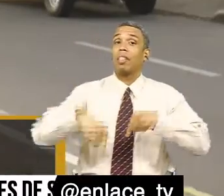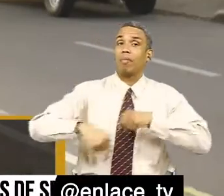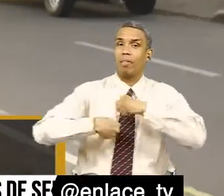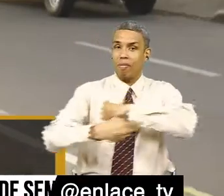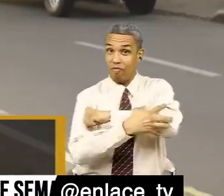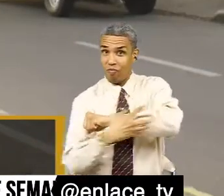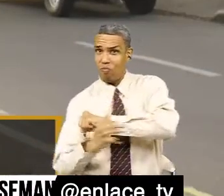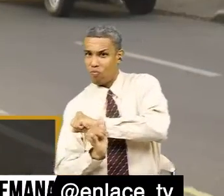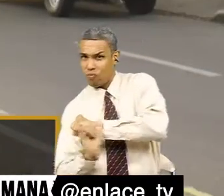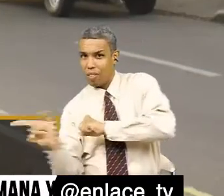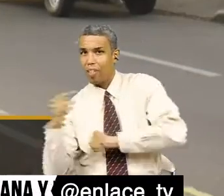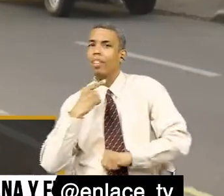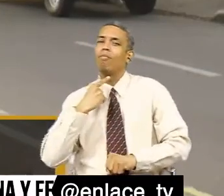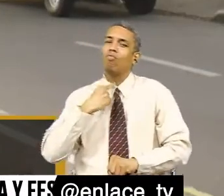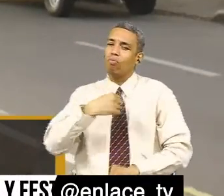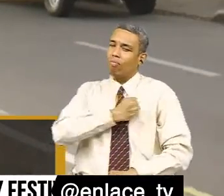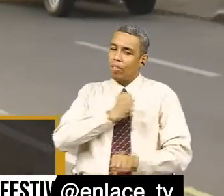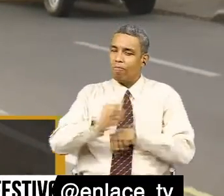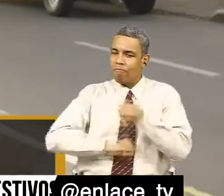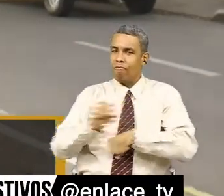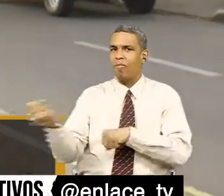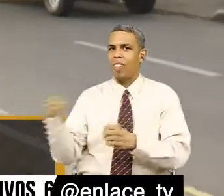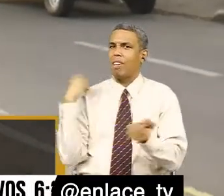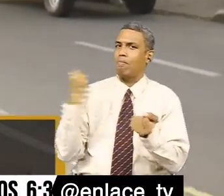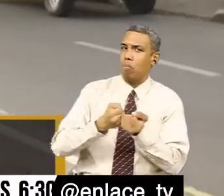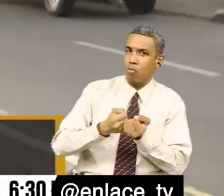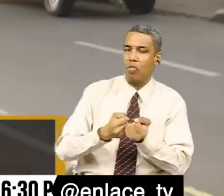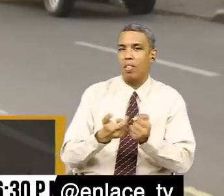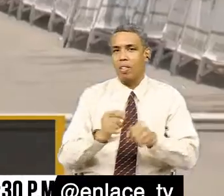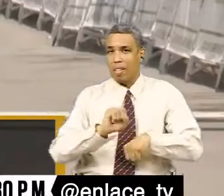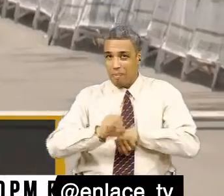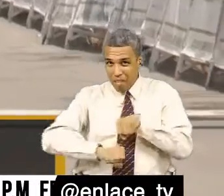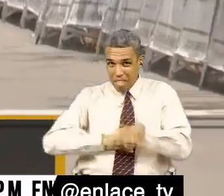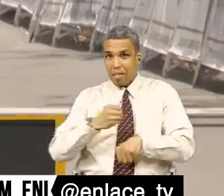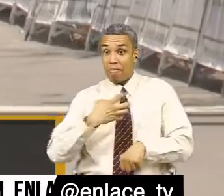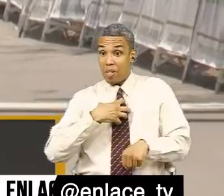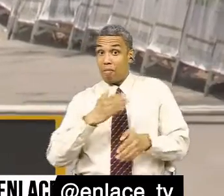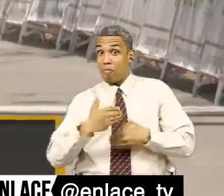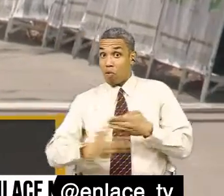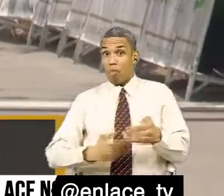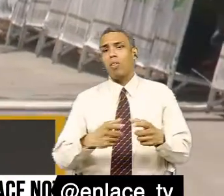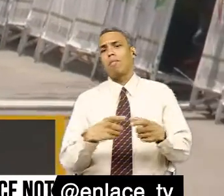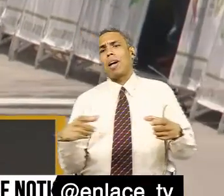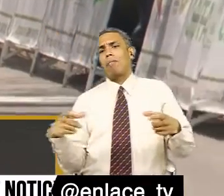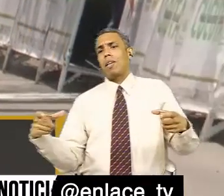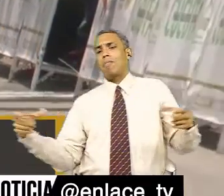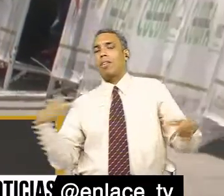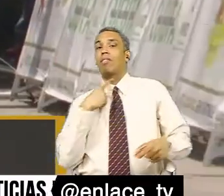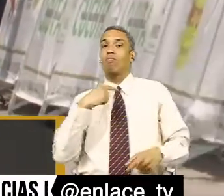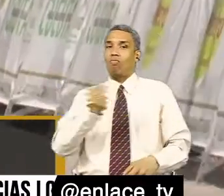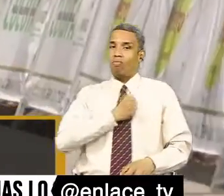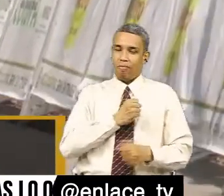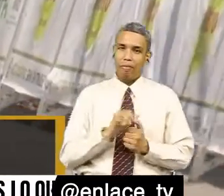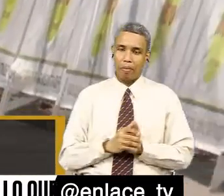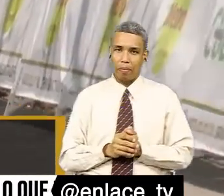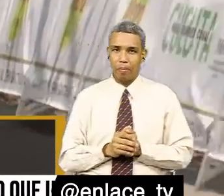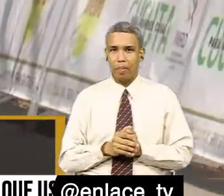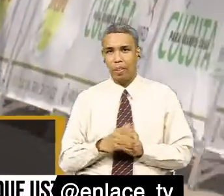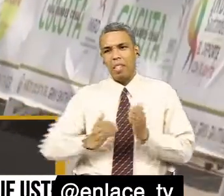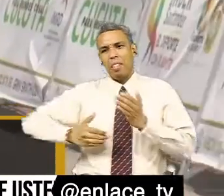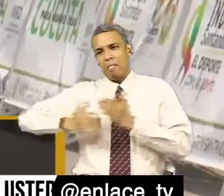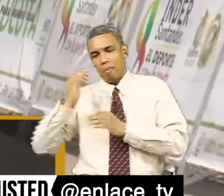ciclismo, cosa que nos motiva a que este deporte pues cada día se engrandezca. La vuelta partirá de Puente Nacional y concluirá en Girón.